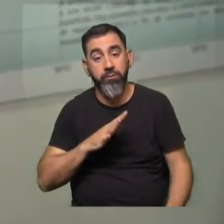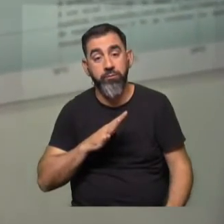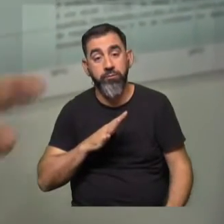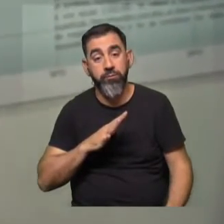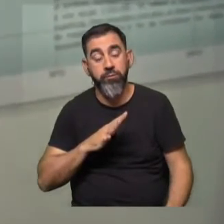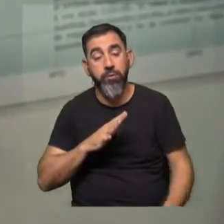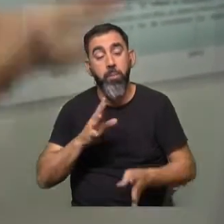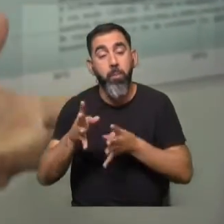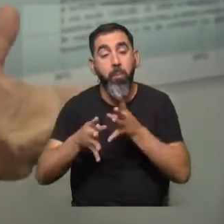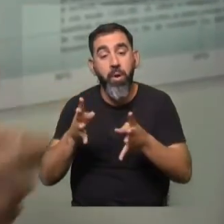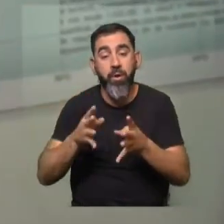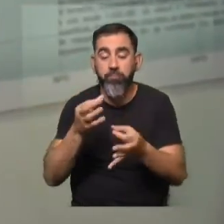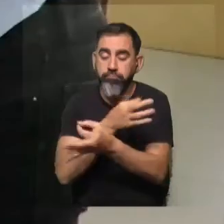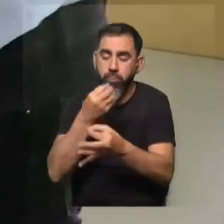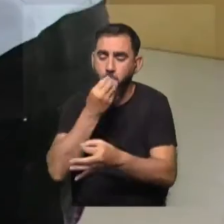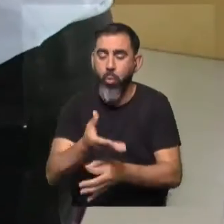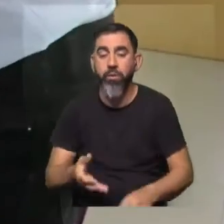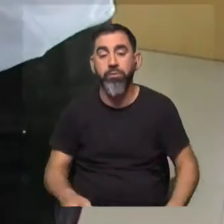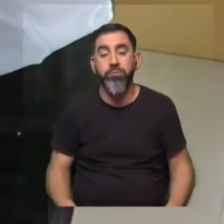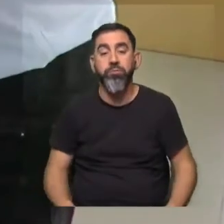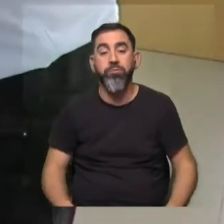las bombas geotérmicas son muy eficientes.